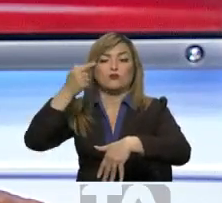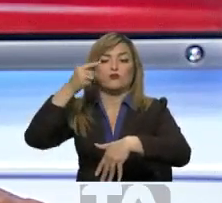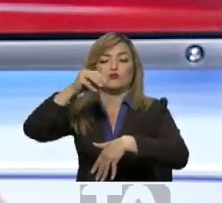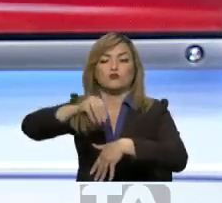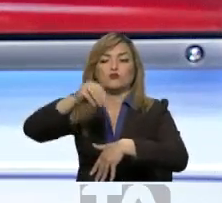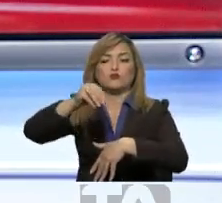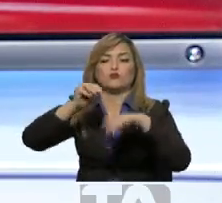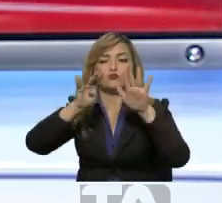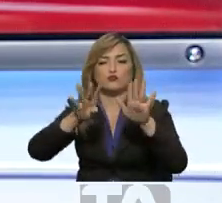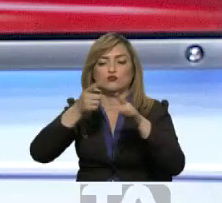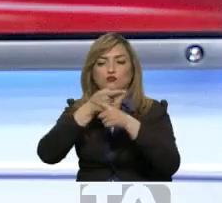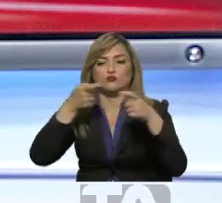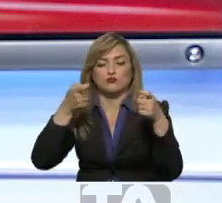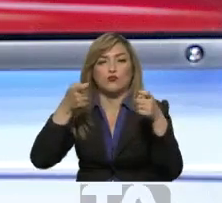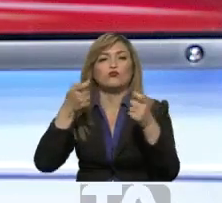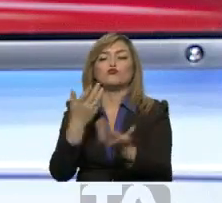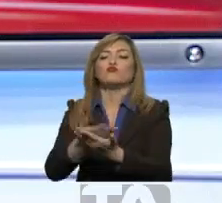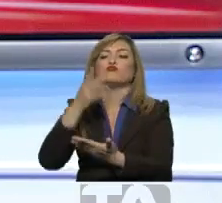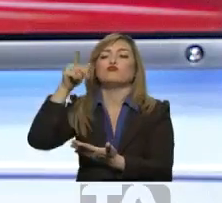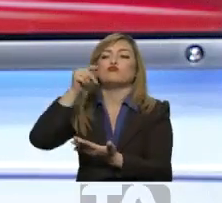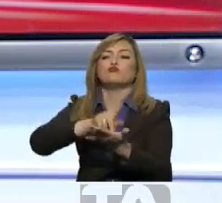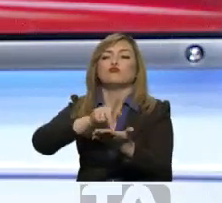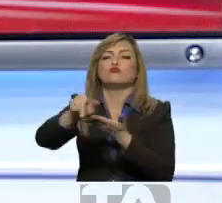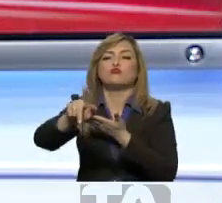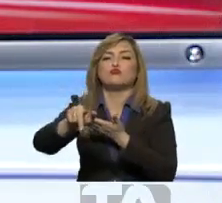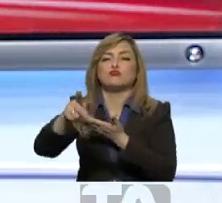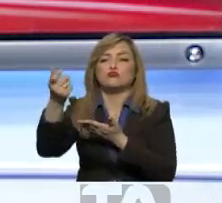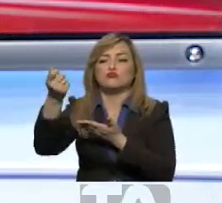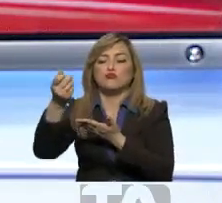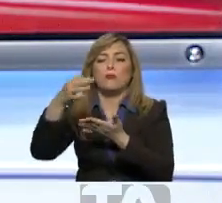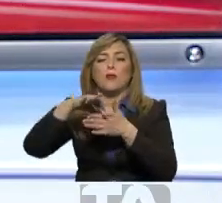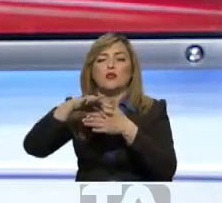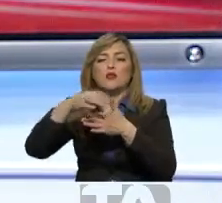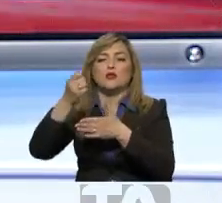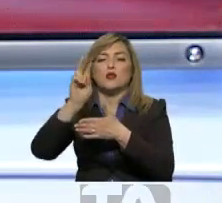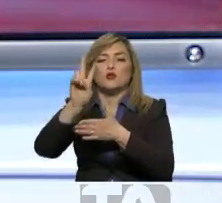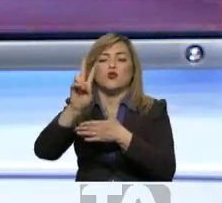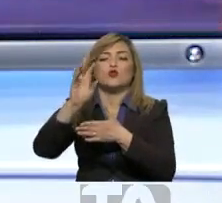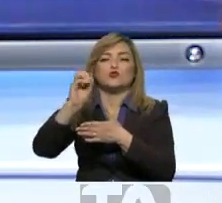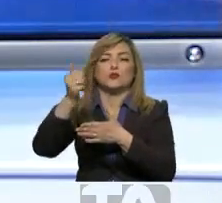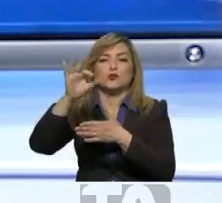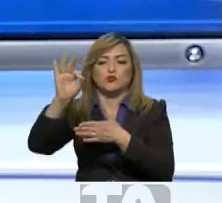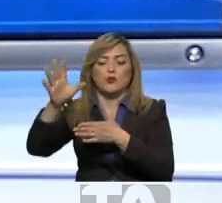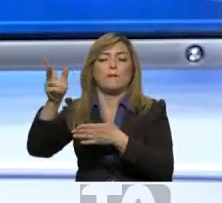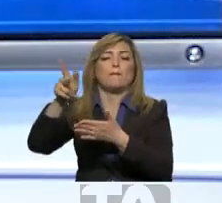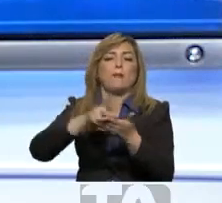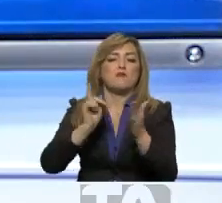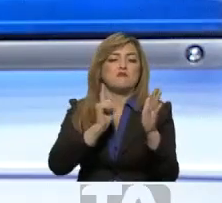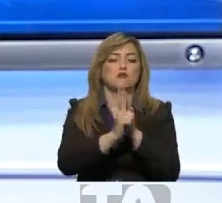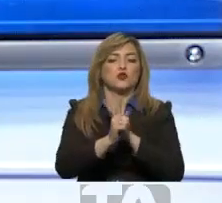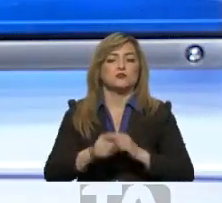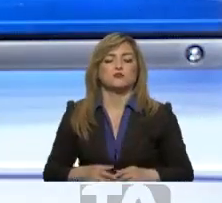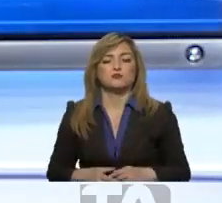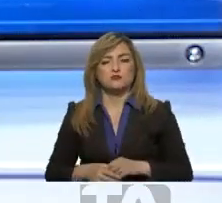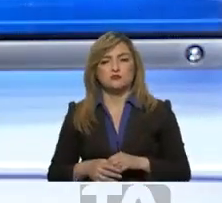9 de marzo para demandar al gobierno central el pago inmediato de las asignaciones pendientes de 2019. Aseguran que habrá